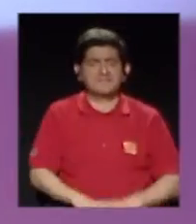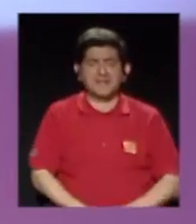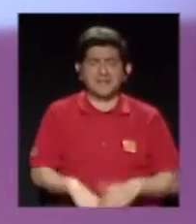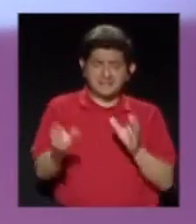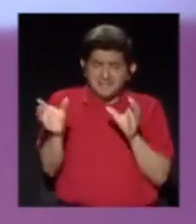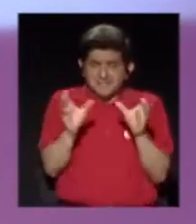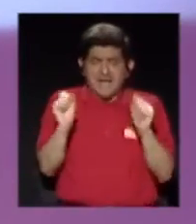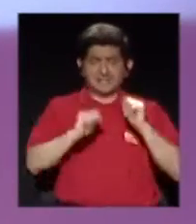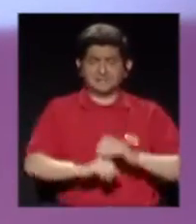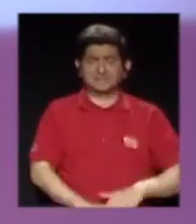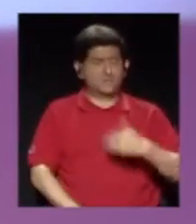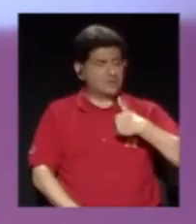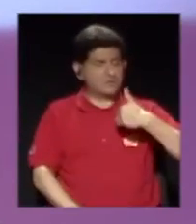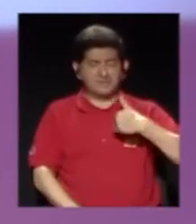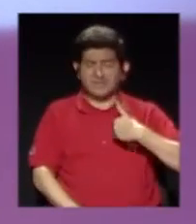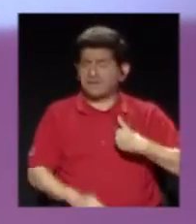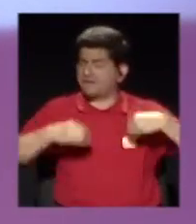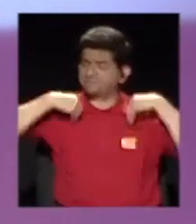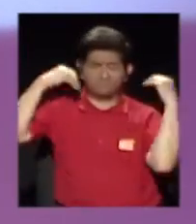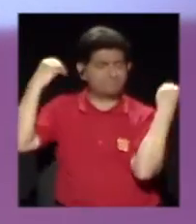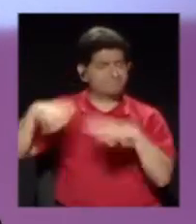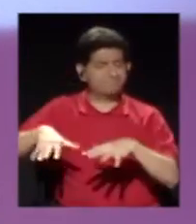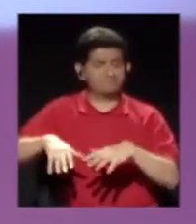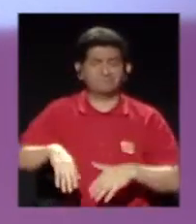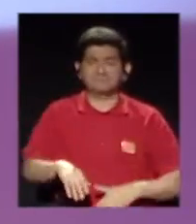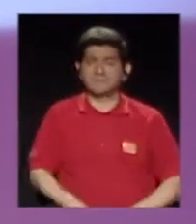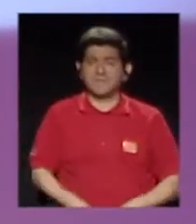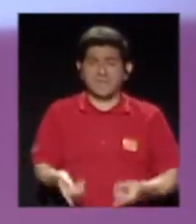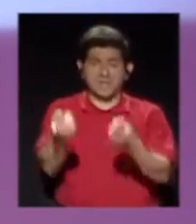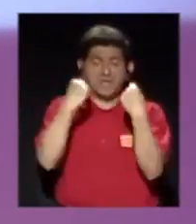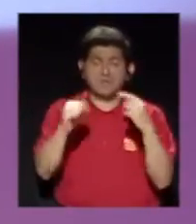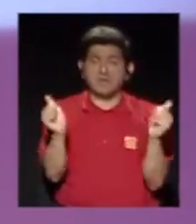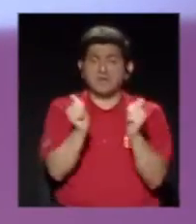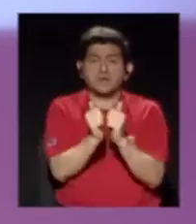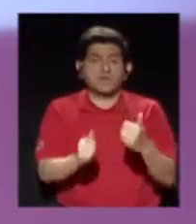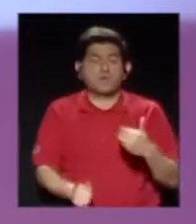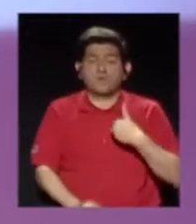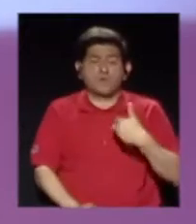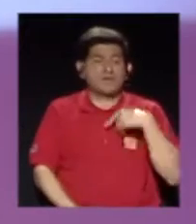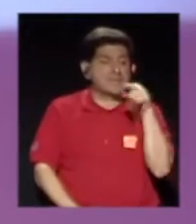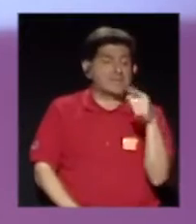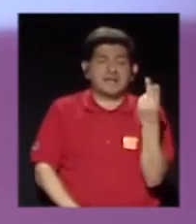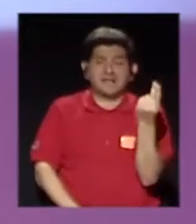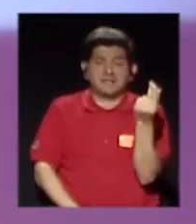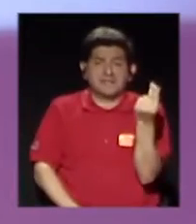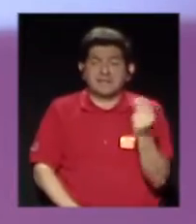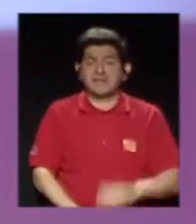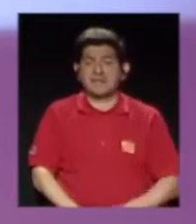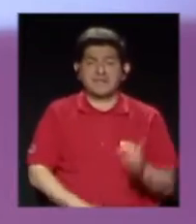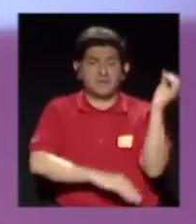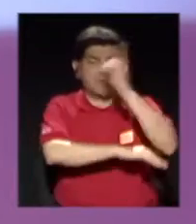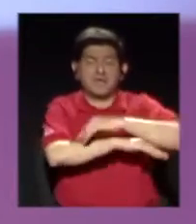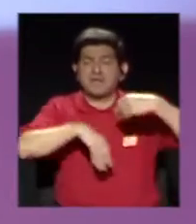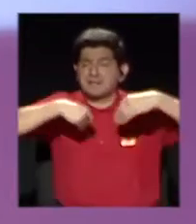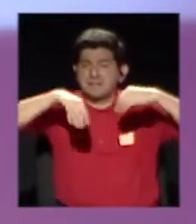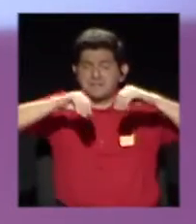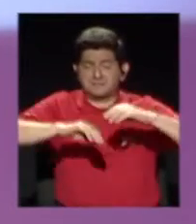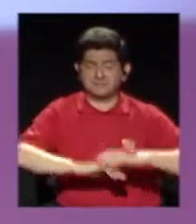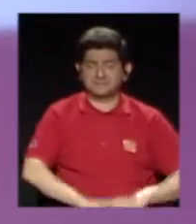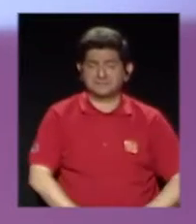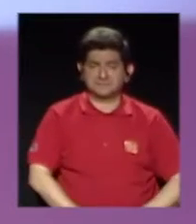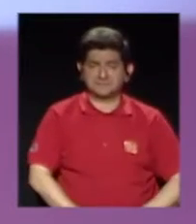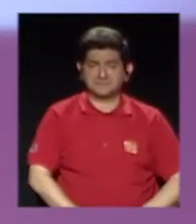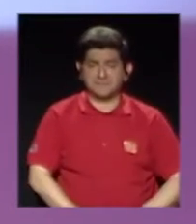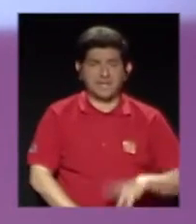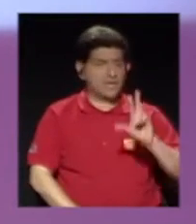comerciales tienen que dejarlas totalmente estirada y venirse con el capital que ese día habían reunido de su venta no es